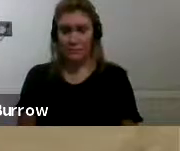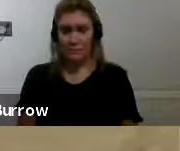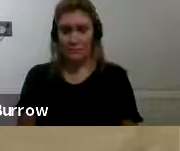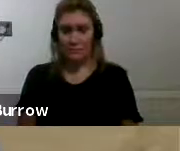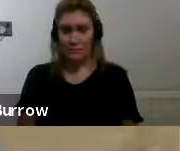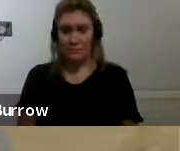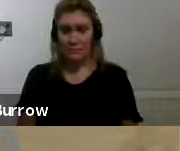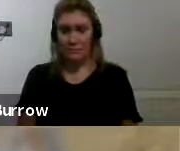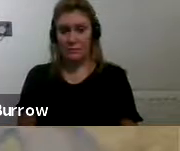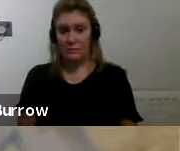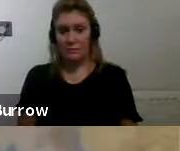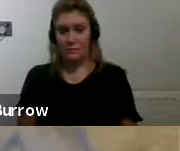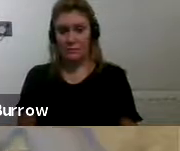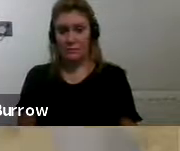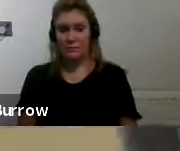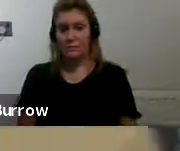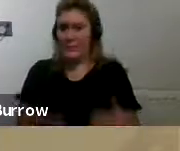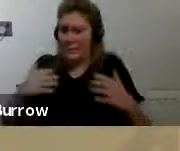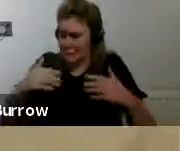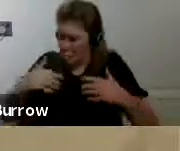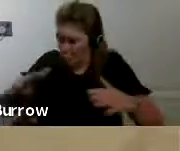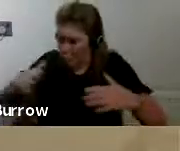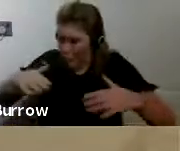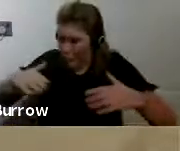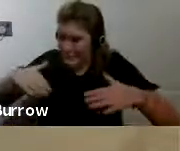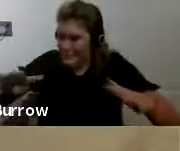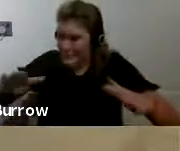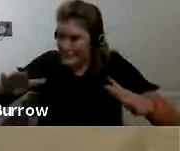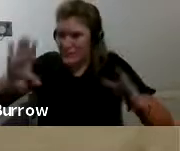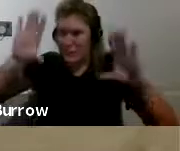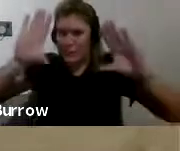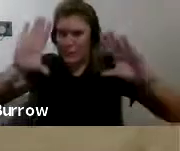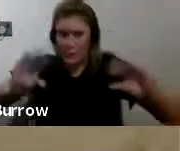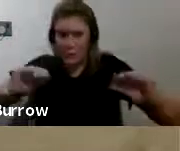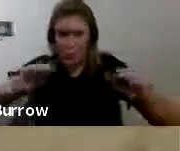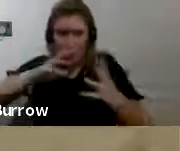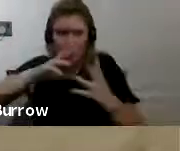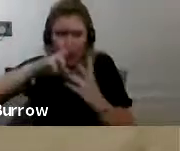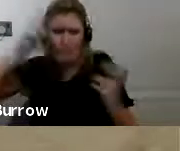Get away from me. Stop stealing.